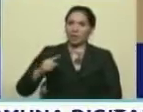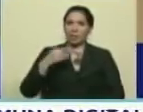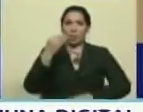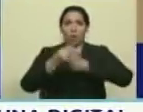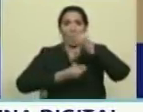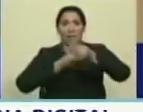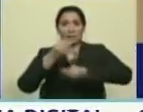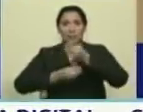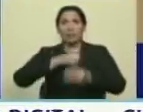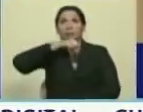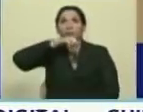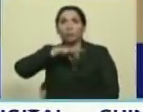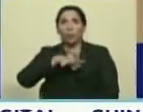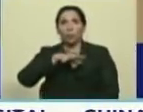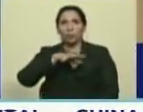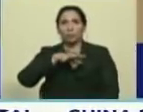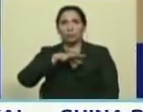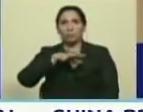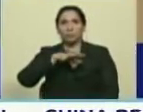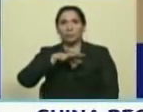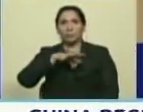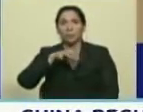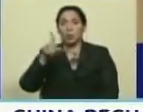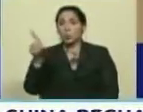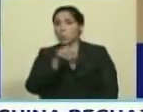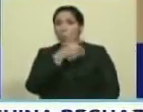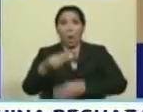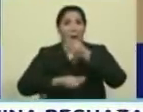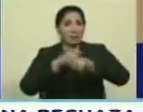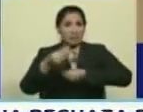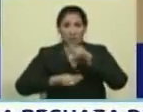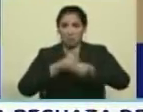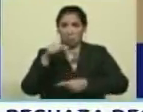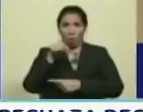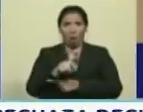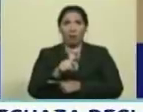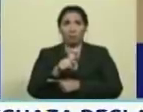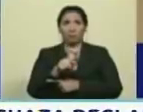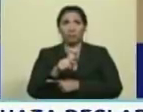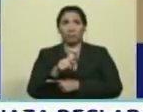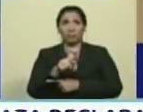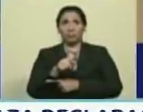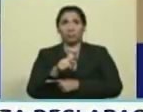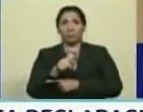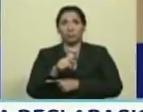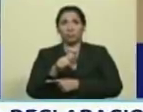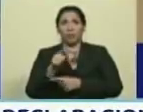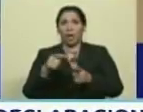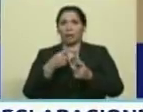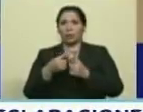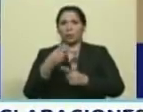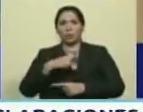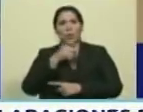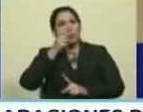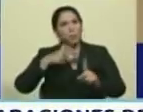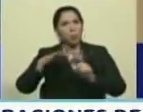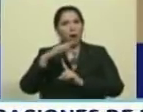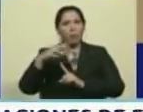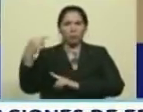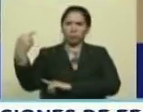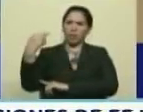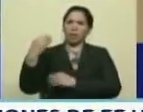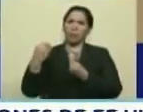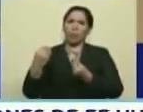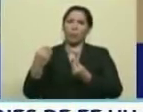historia, y si no hacemos esto, la historia será muy dura con nosotros. Como